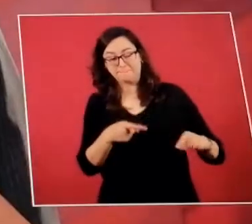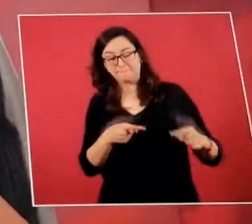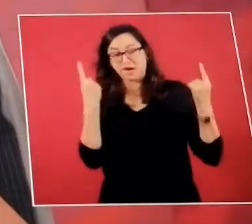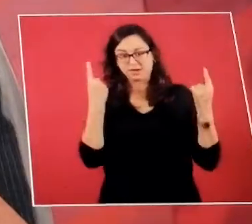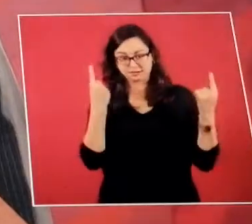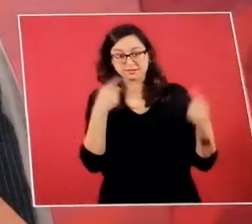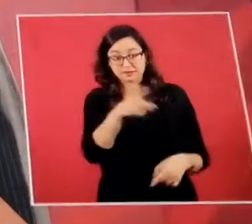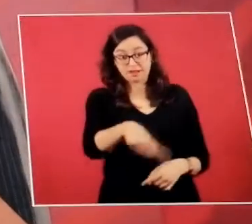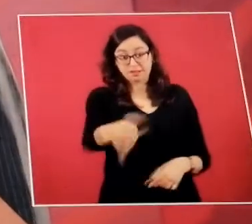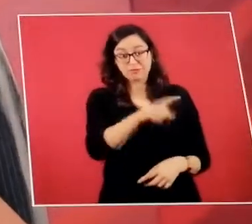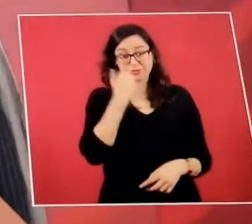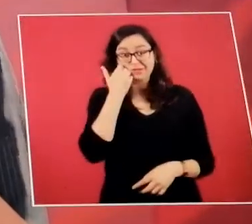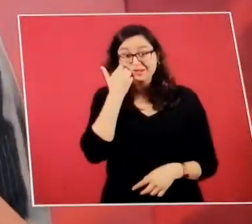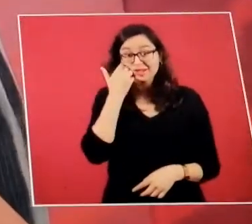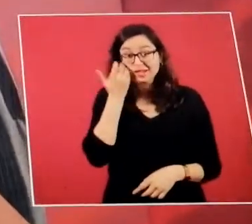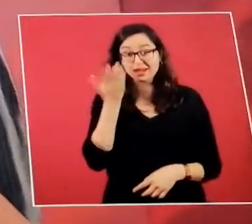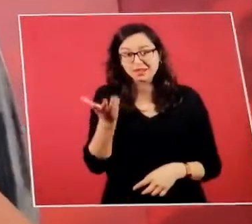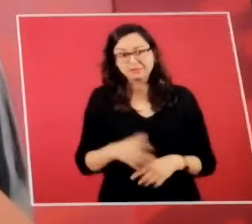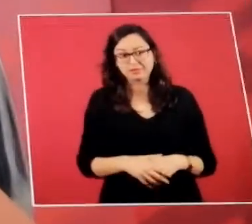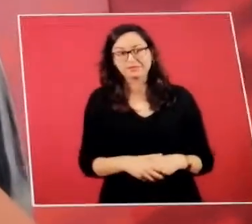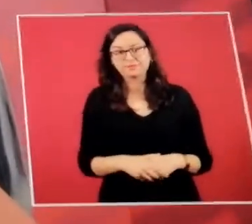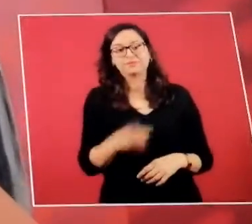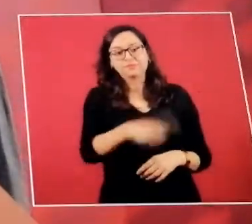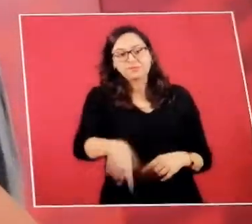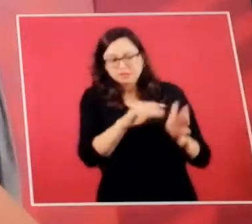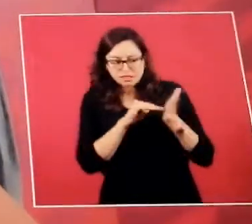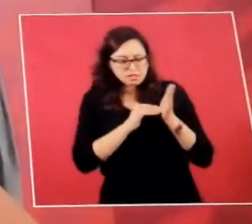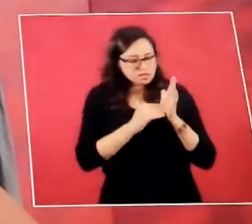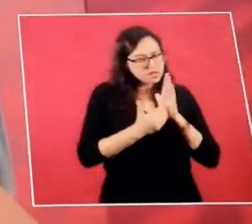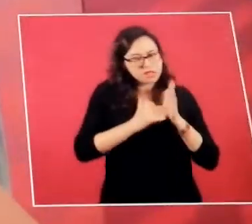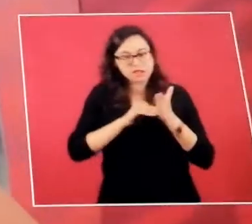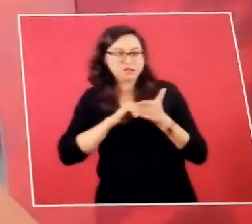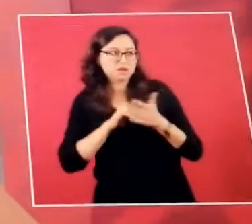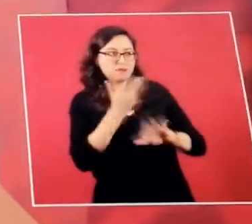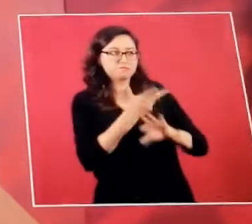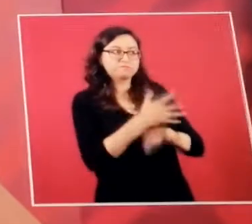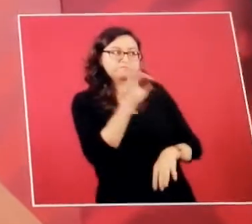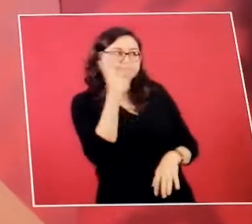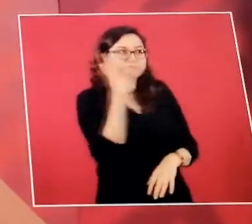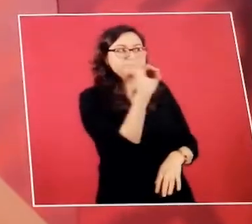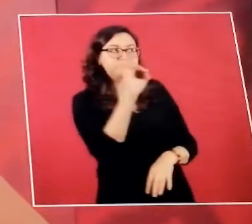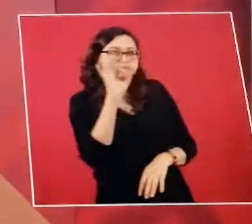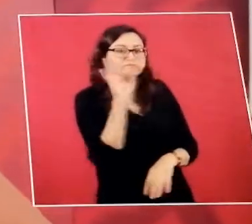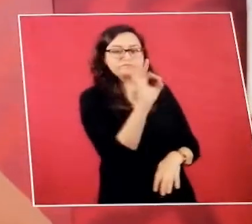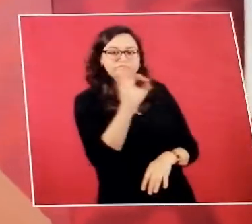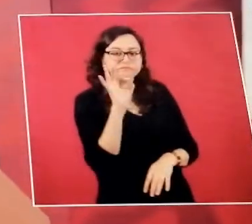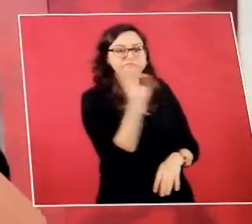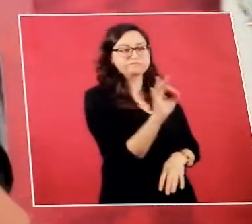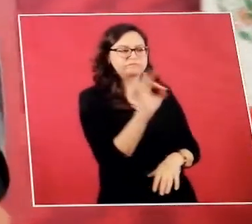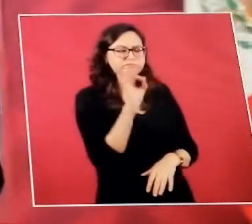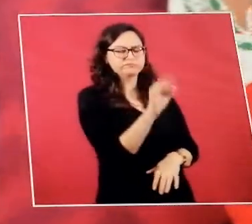Unidos, empiezan a intrigar, y viene una declaración